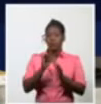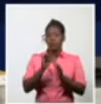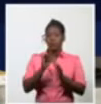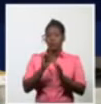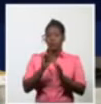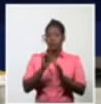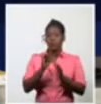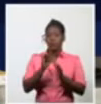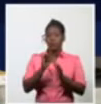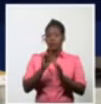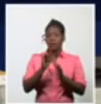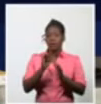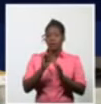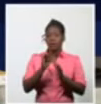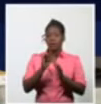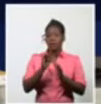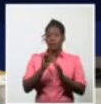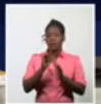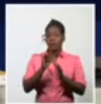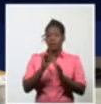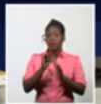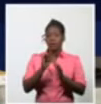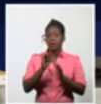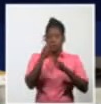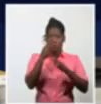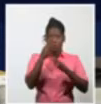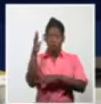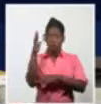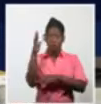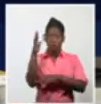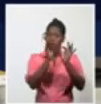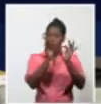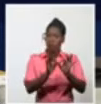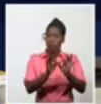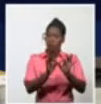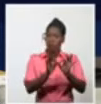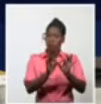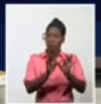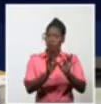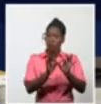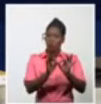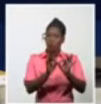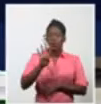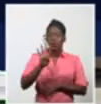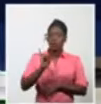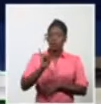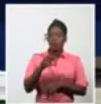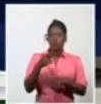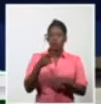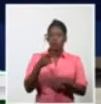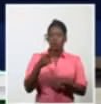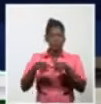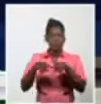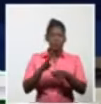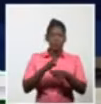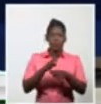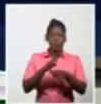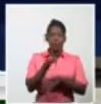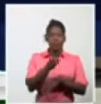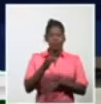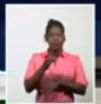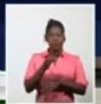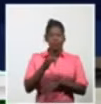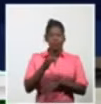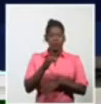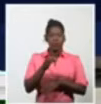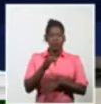arrendamiento, no hay cambio. Son los 946 en los municipios que hemos reiterado todos los días.